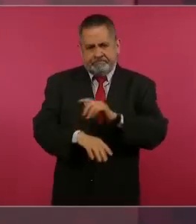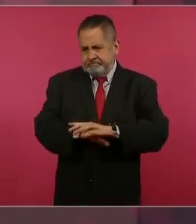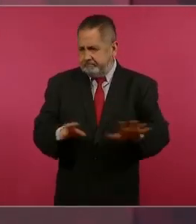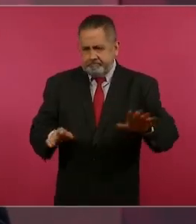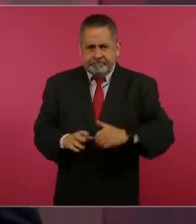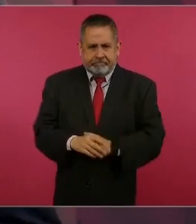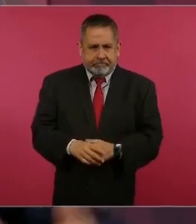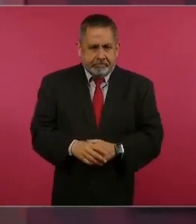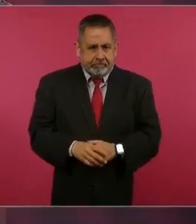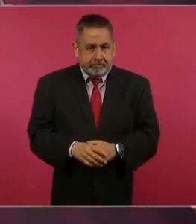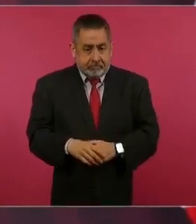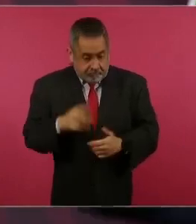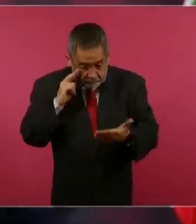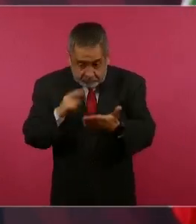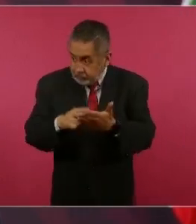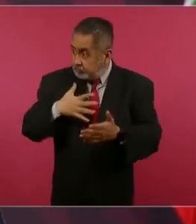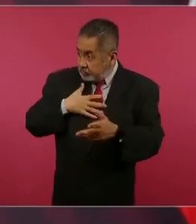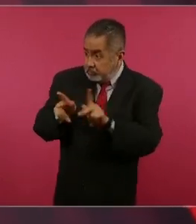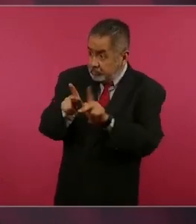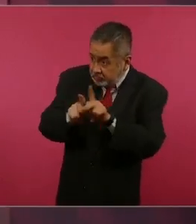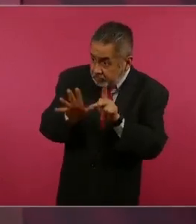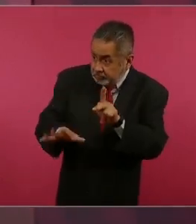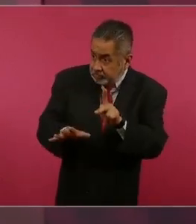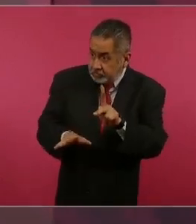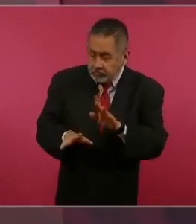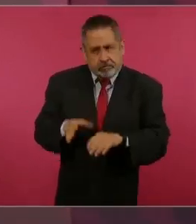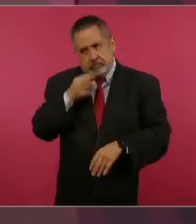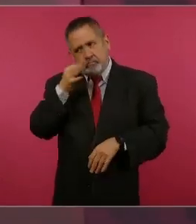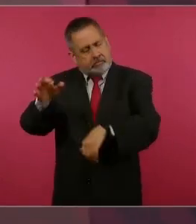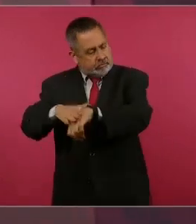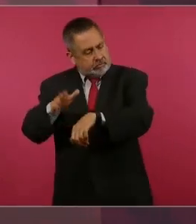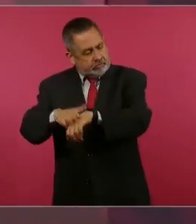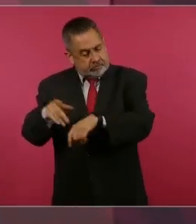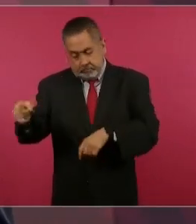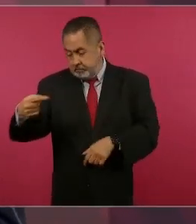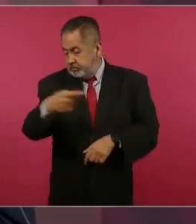Y cuando vi, le dije a Octavio,